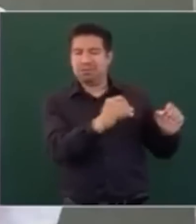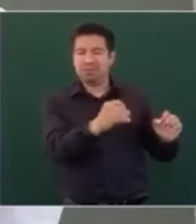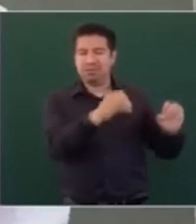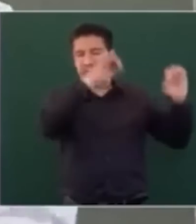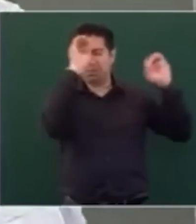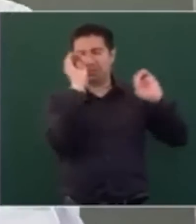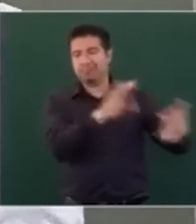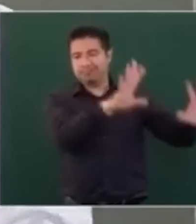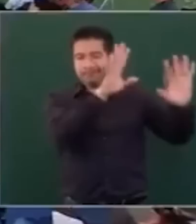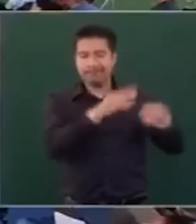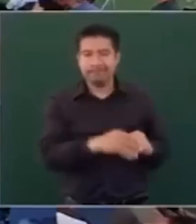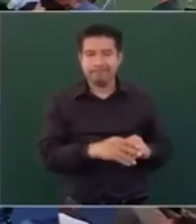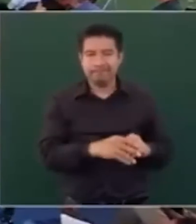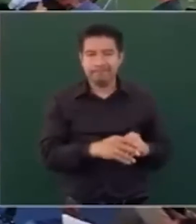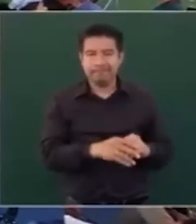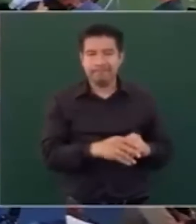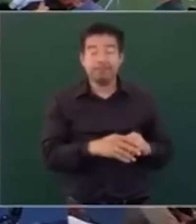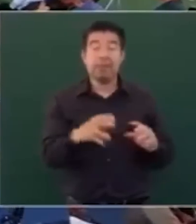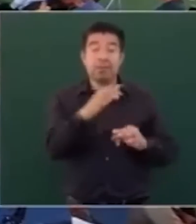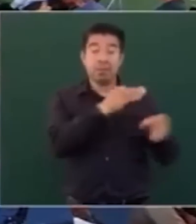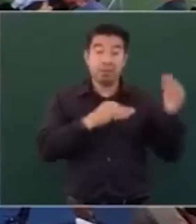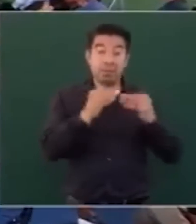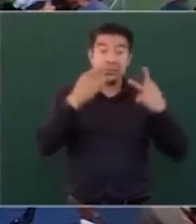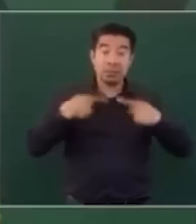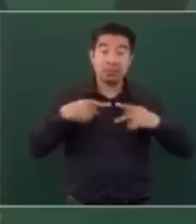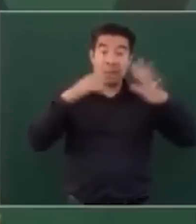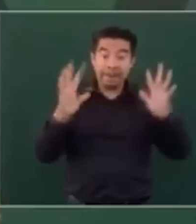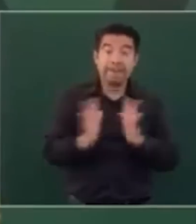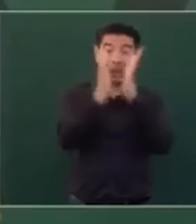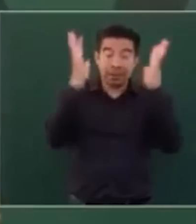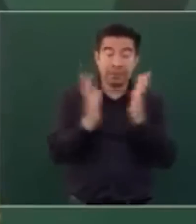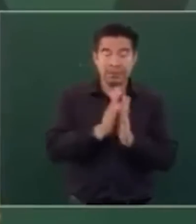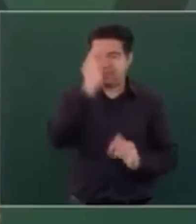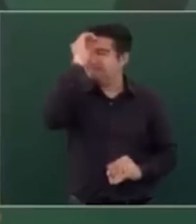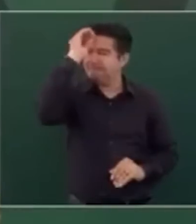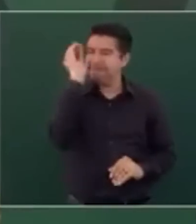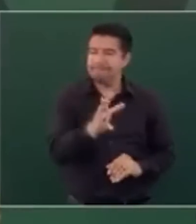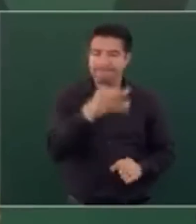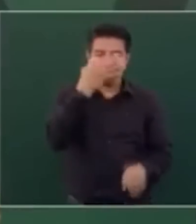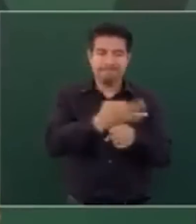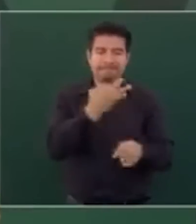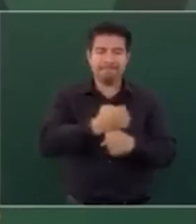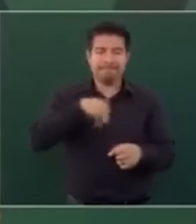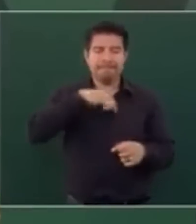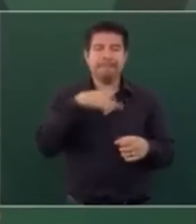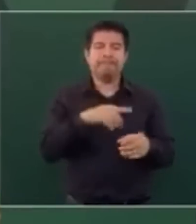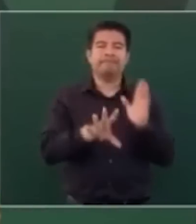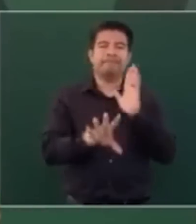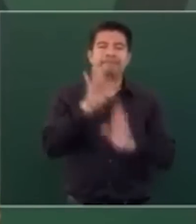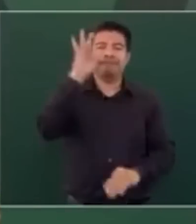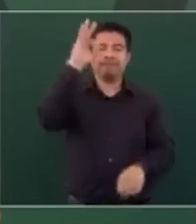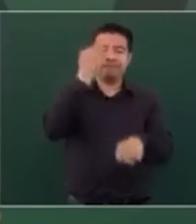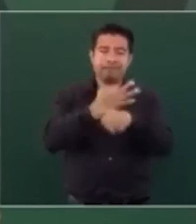Se les olvida que la política es asunto de todos y que estamos viviendo un momento estelar en ese sentido, porque la